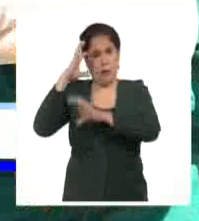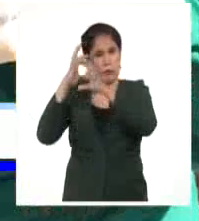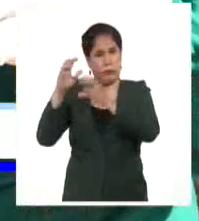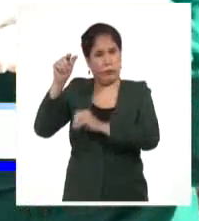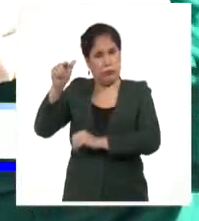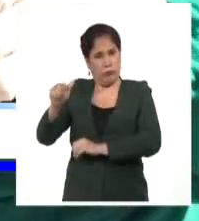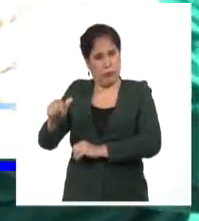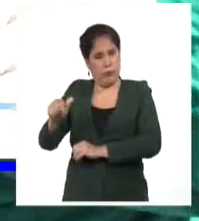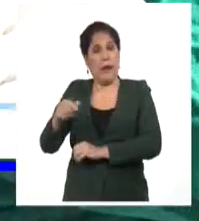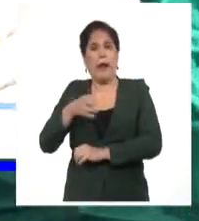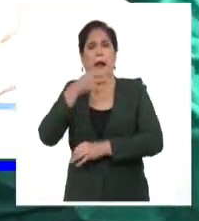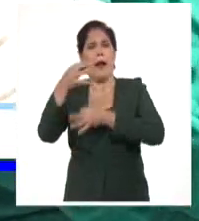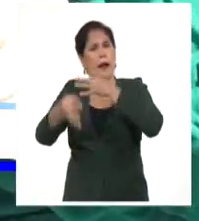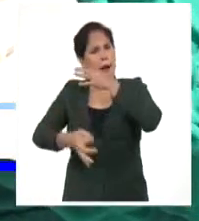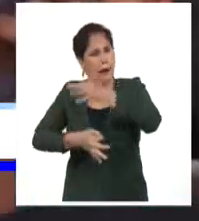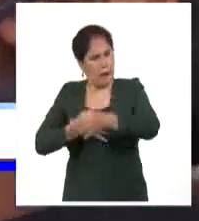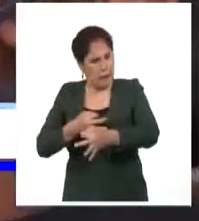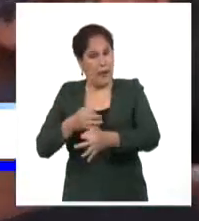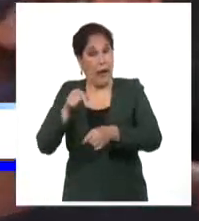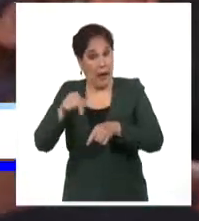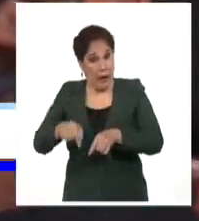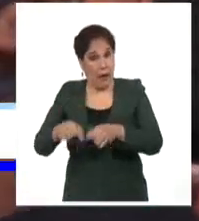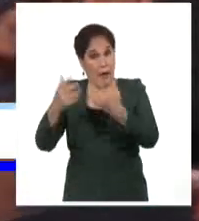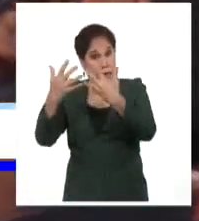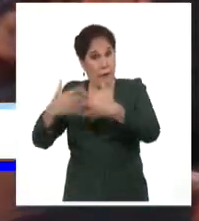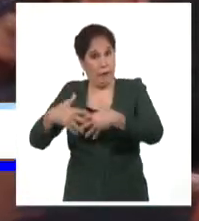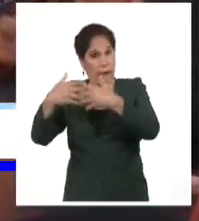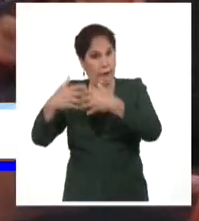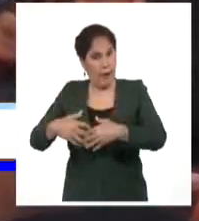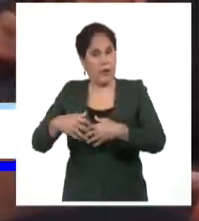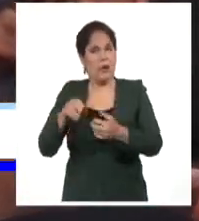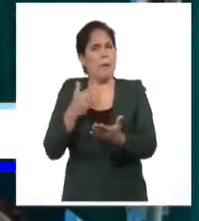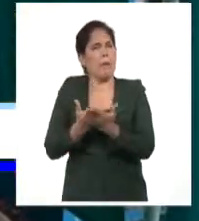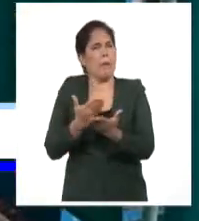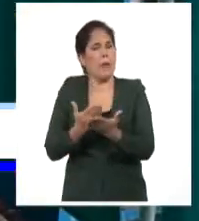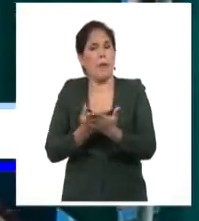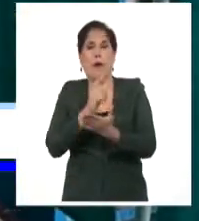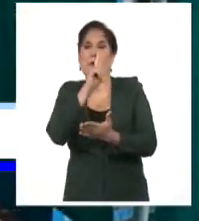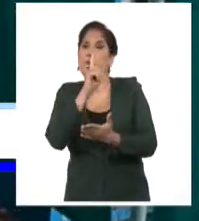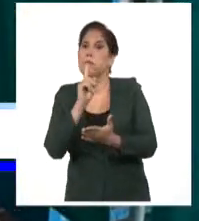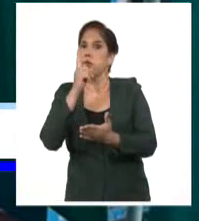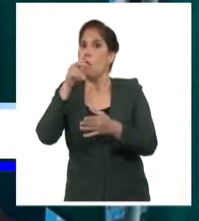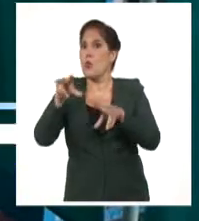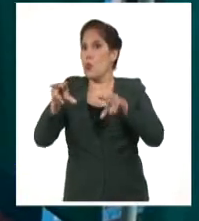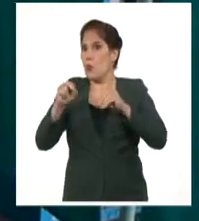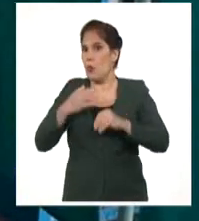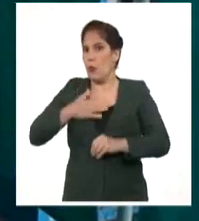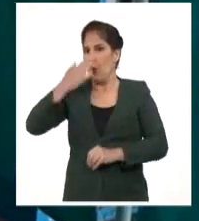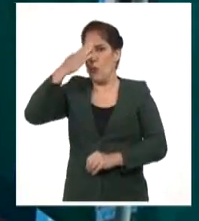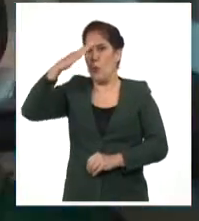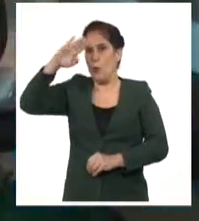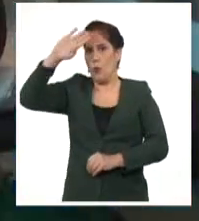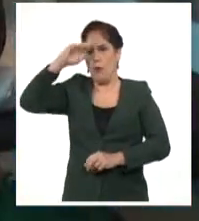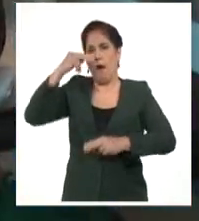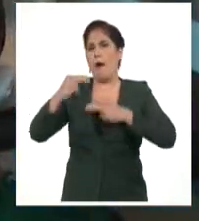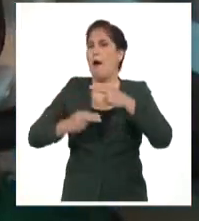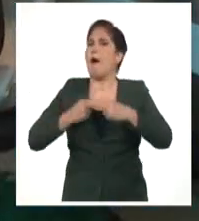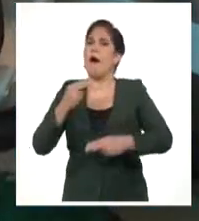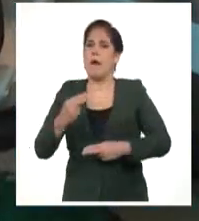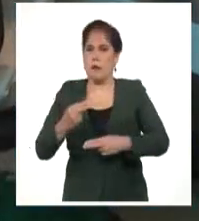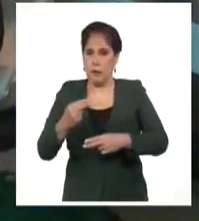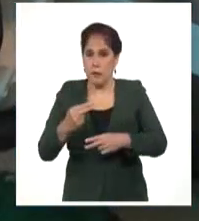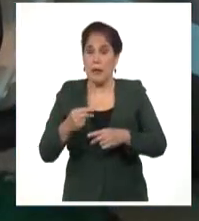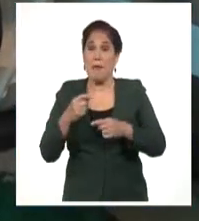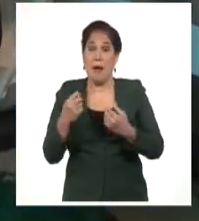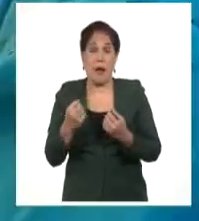Enrique Rosendo Pérez, dijo que en esta fase del proyecto realizan estudios de desempeño y evaluaciones por terceros